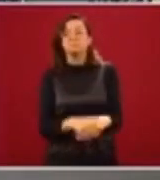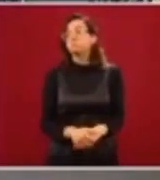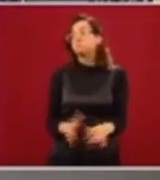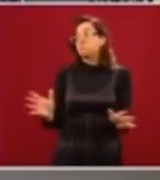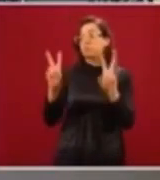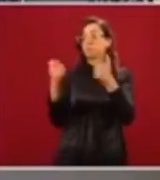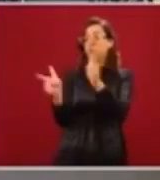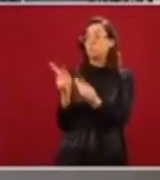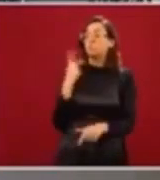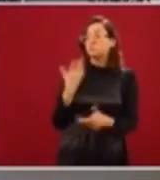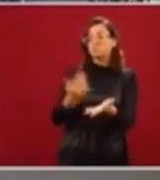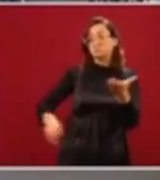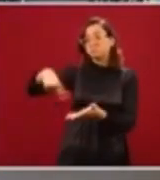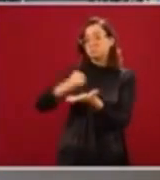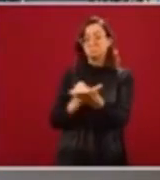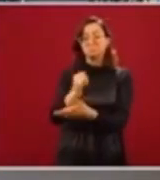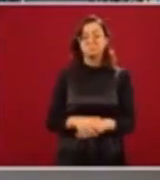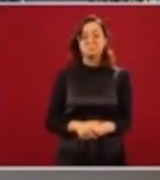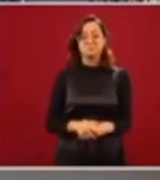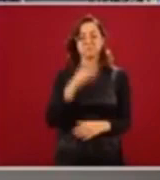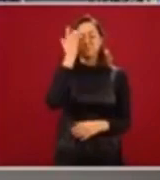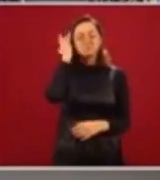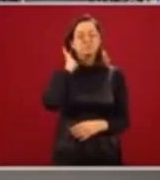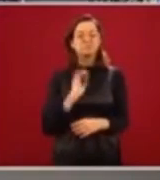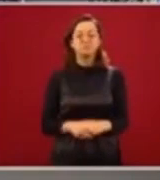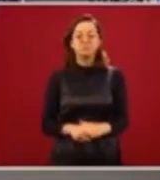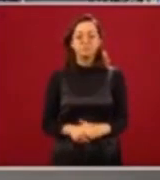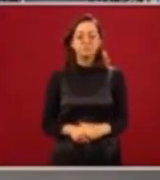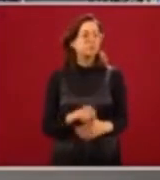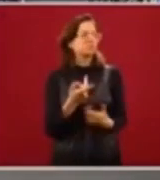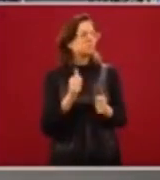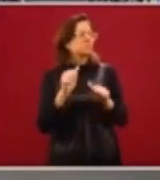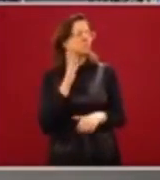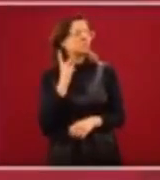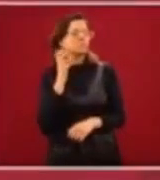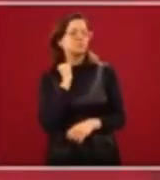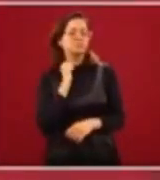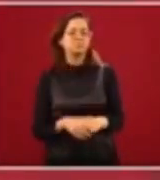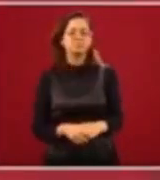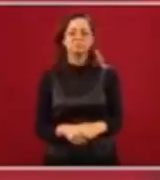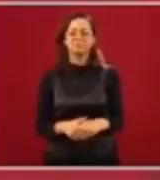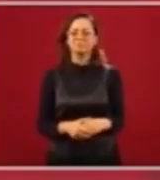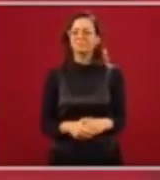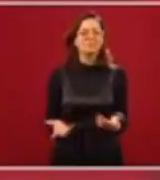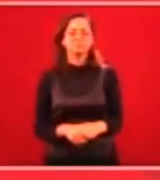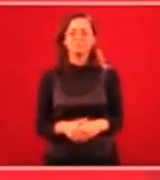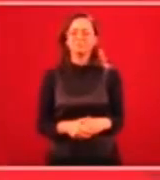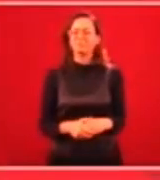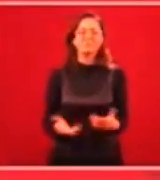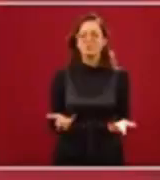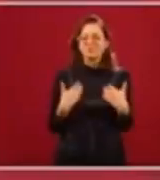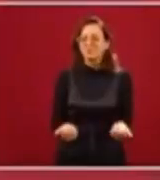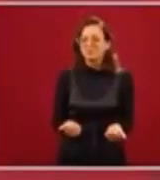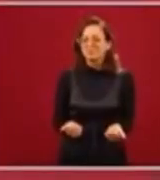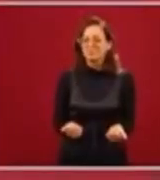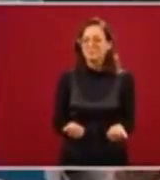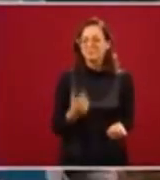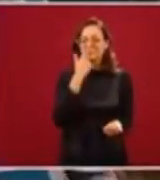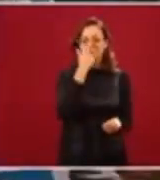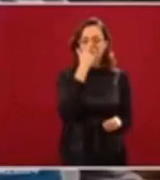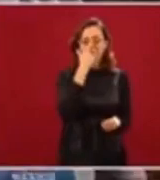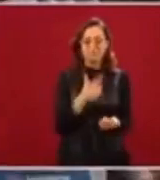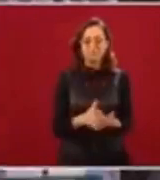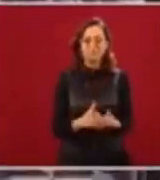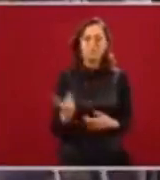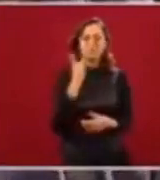asuntos de partidos. Es un asunto del Congreso. ¿Cómo van a usar recursos públicos? No entiendo. Ellos no tienen que